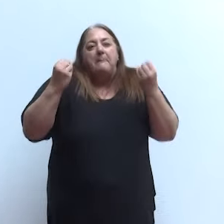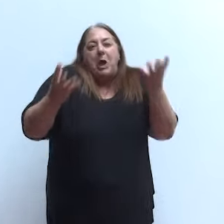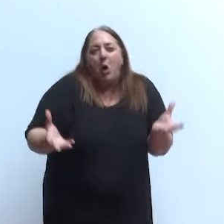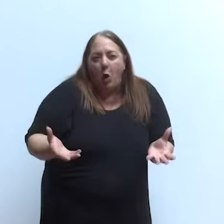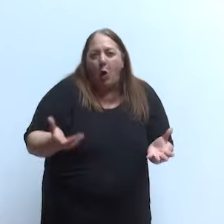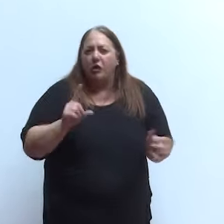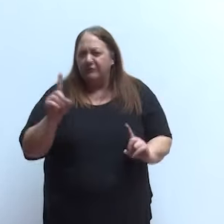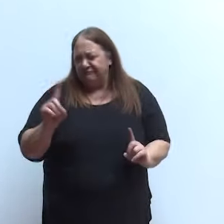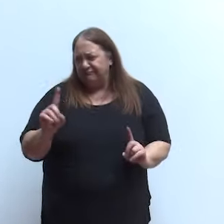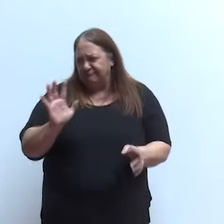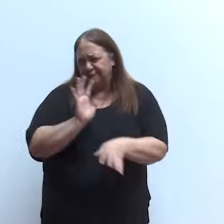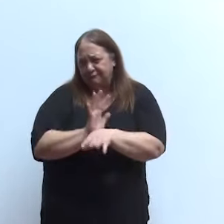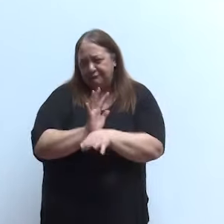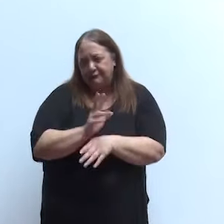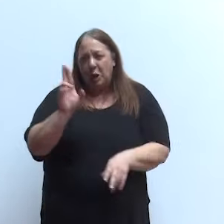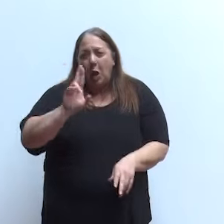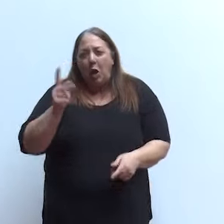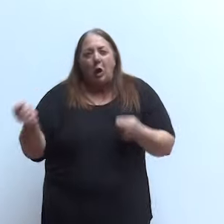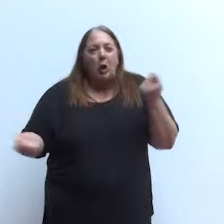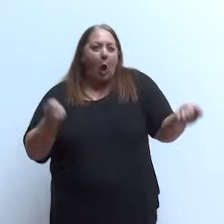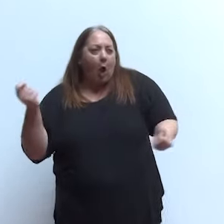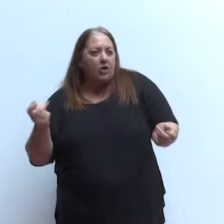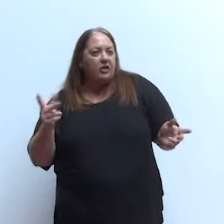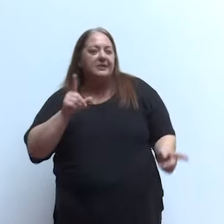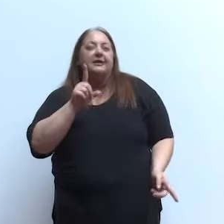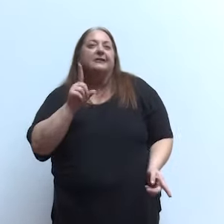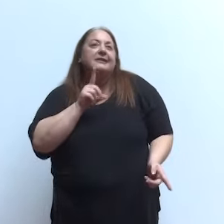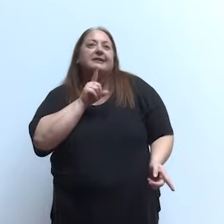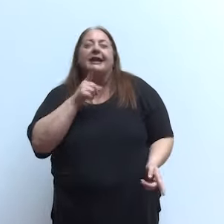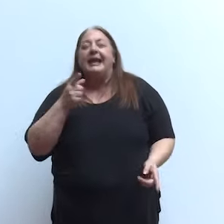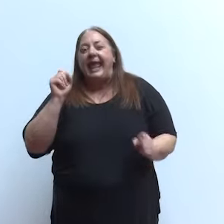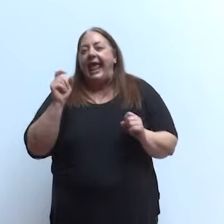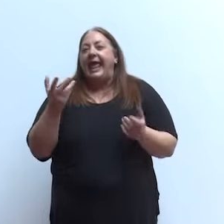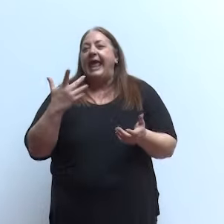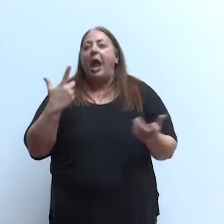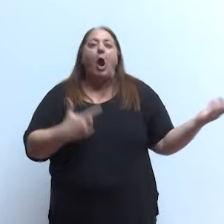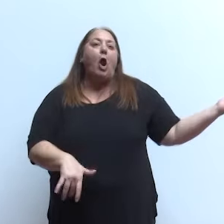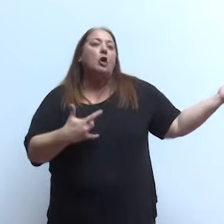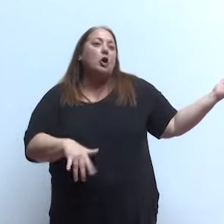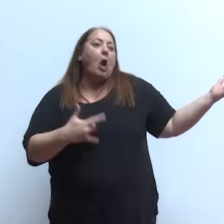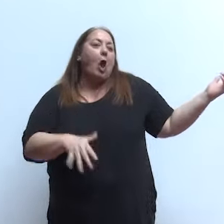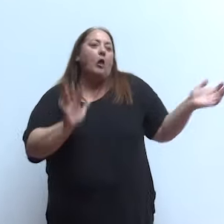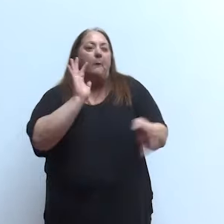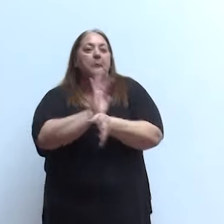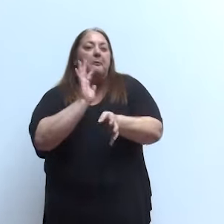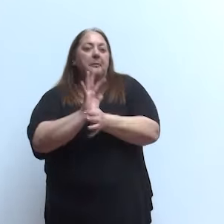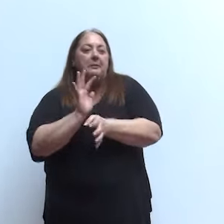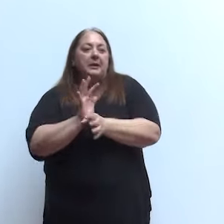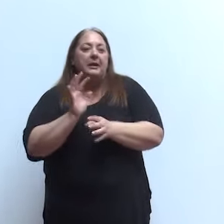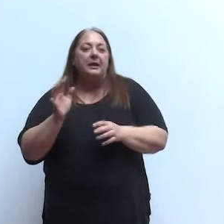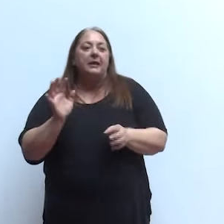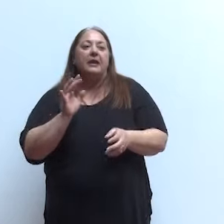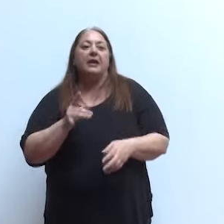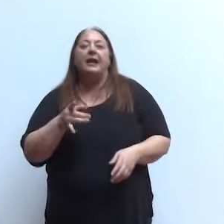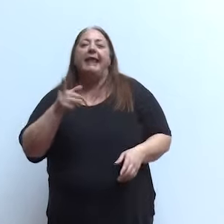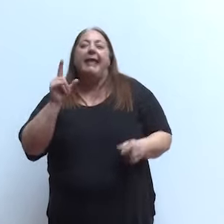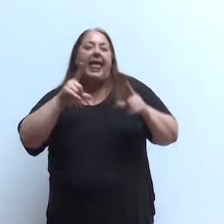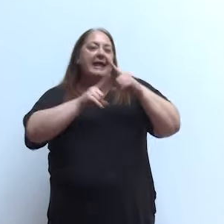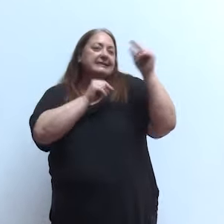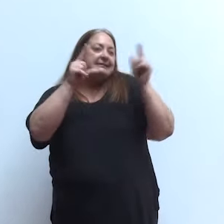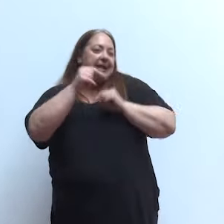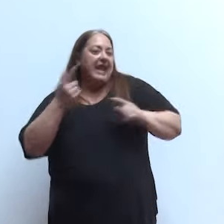un Rockstar es un mainstream es un es una Celebrity no es es alui se mueve como una estrella